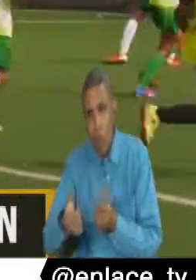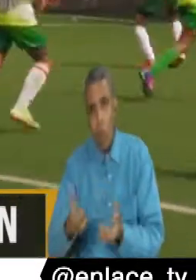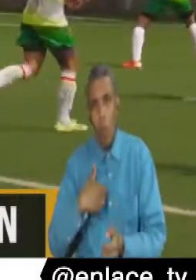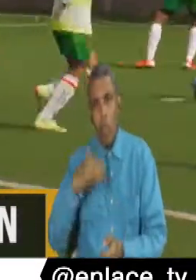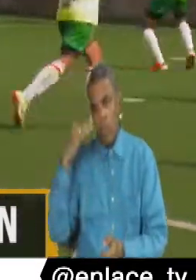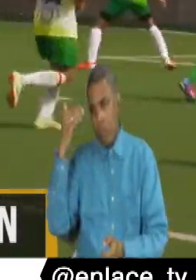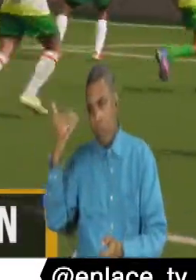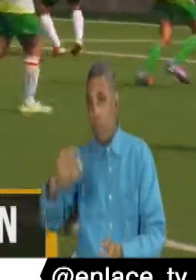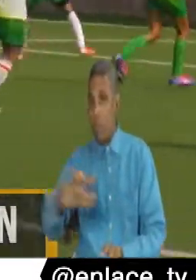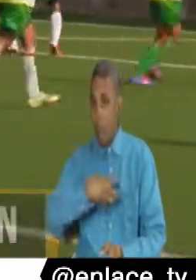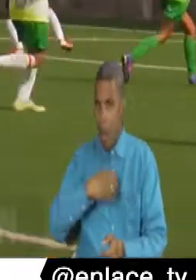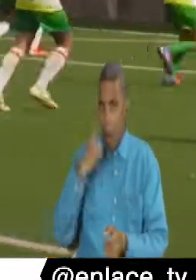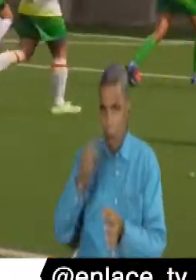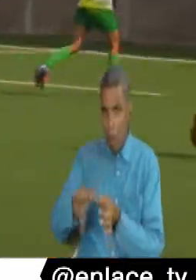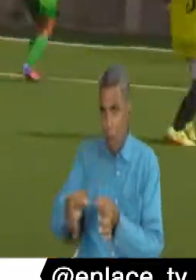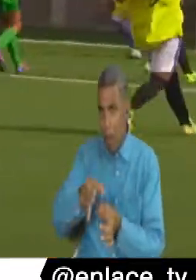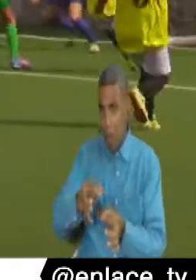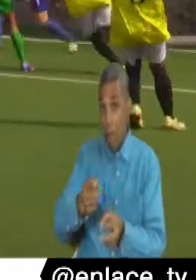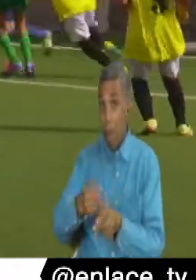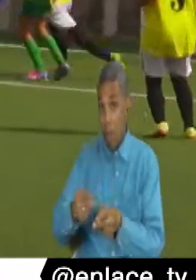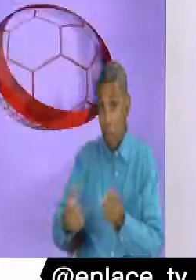torneos municipales próximos a iniciarse.